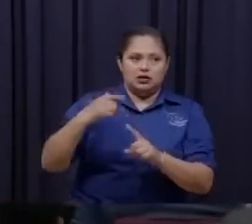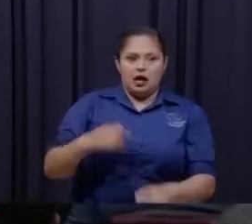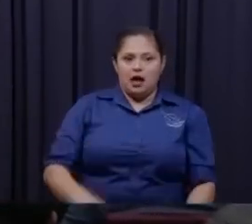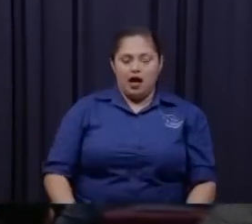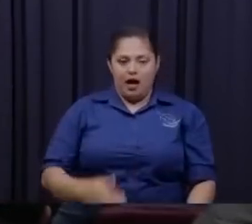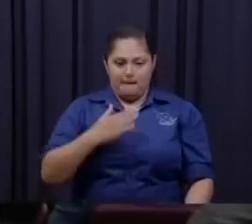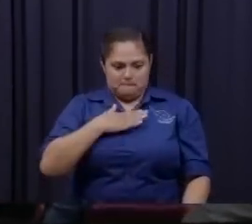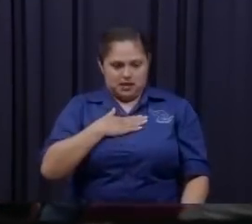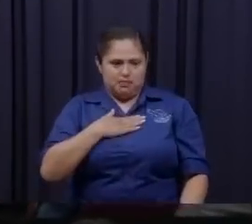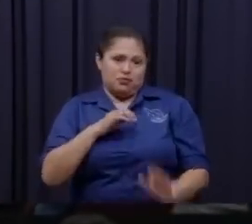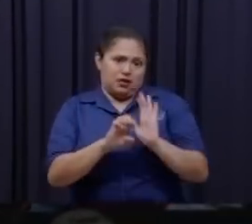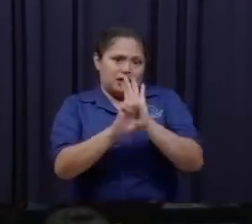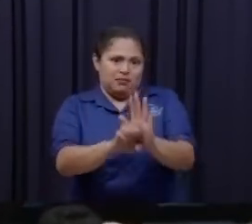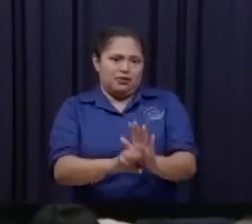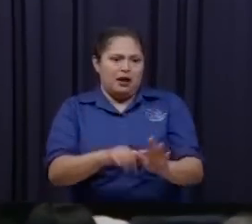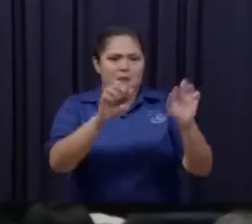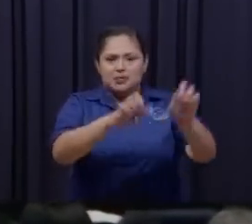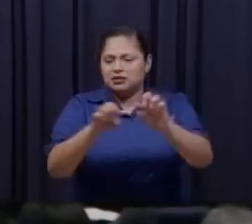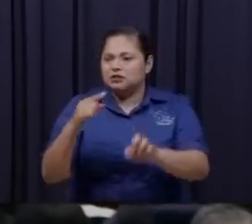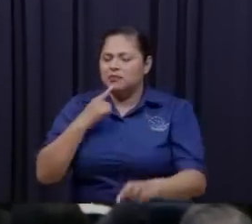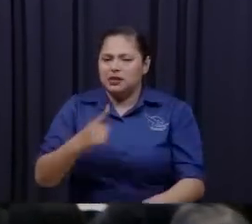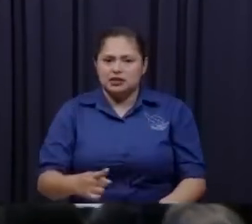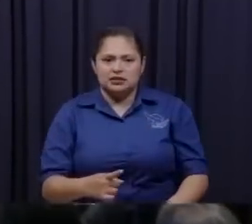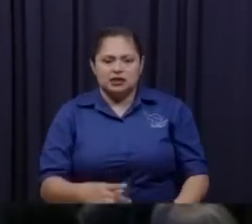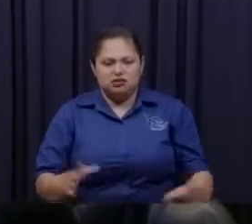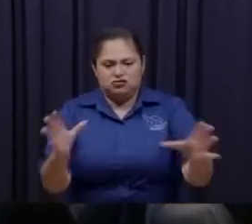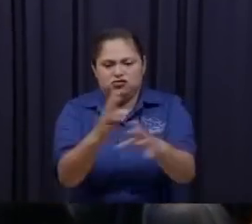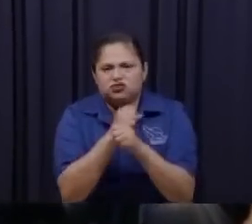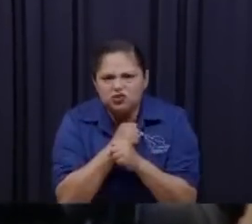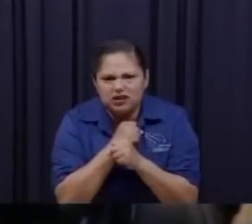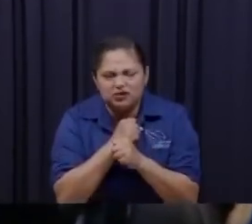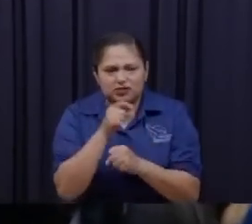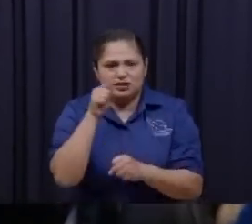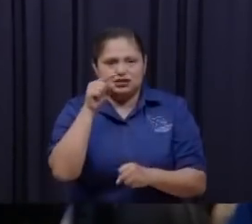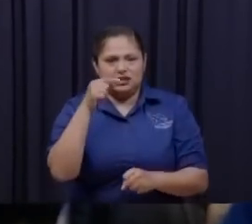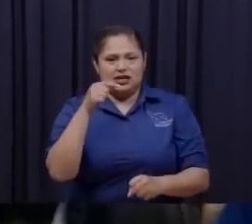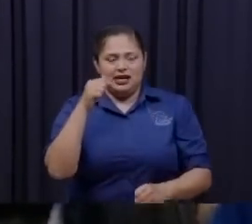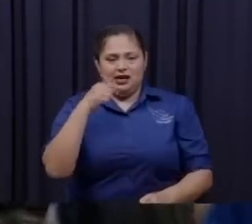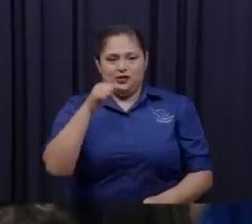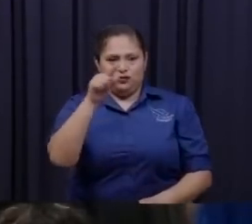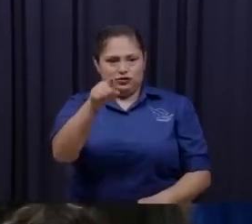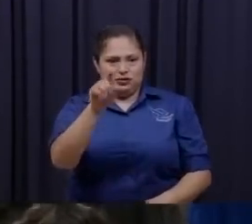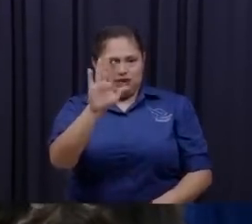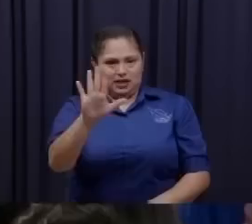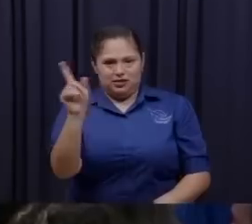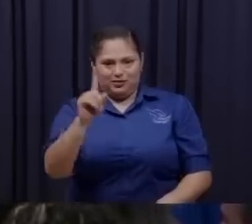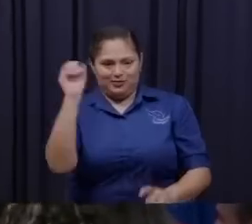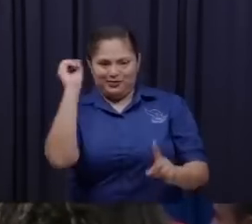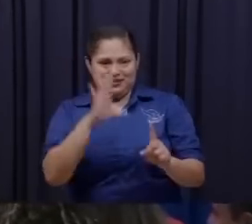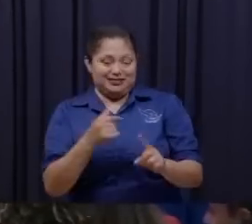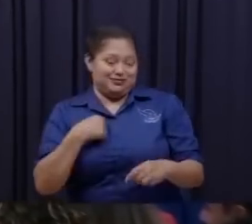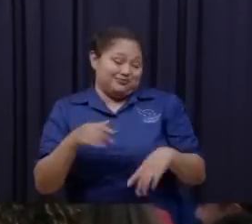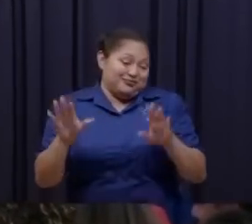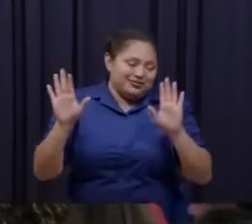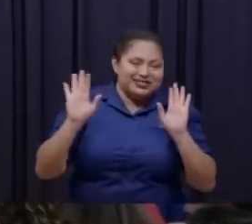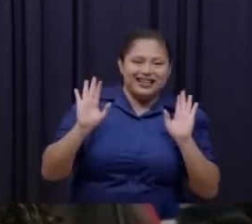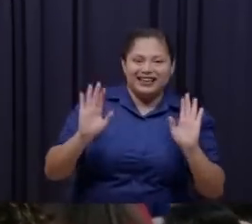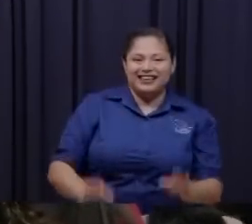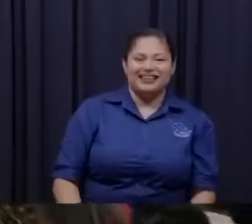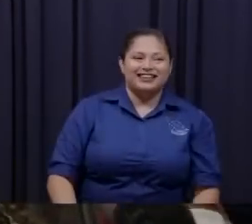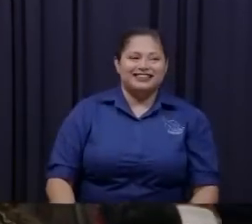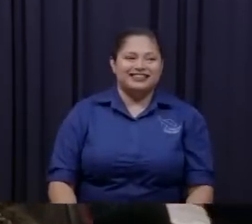no me bendicen. Y ni modo, yo me quiero ir rápido, te bendigo. Ahí nos vemos, pero o sea, no sé si cuenta, ¿va?